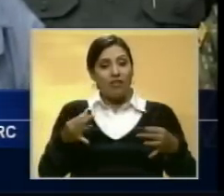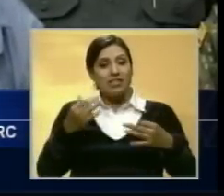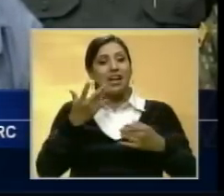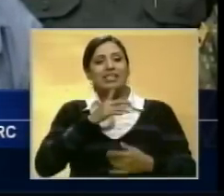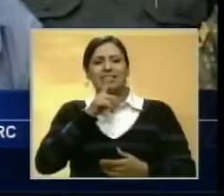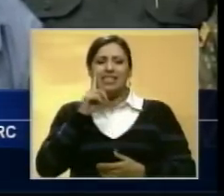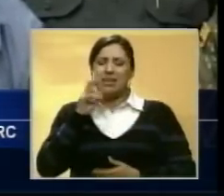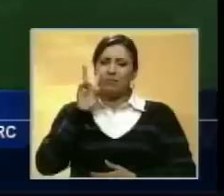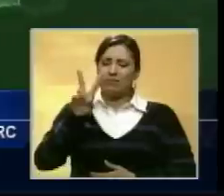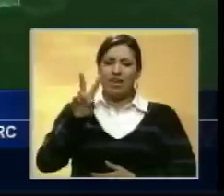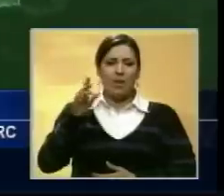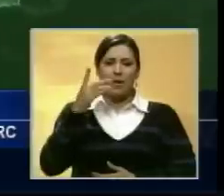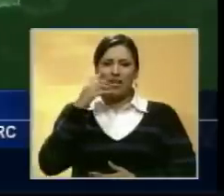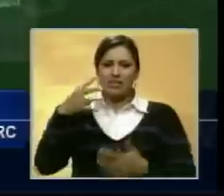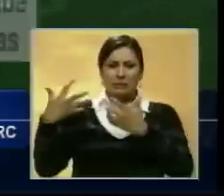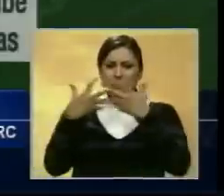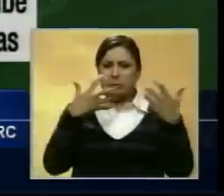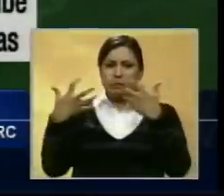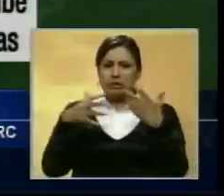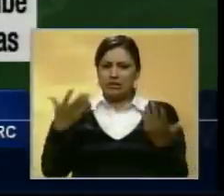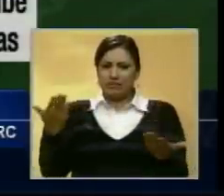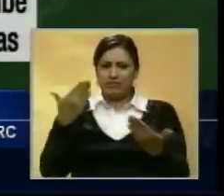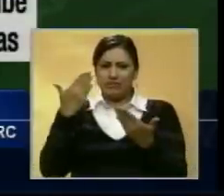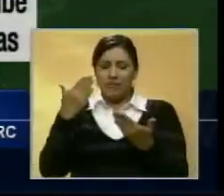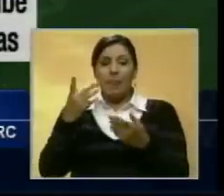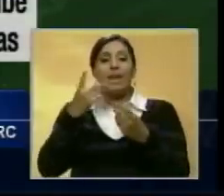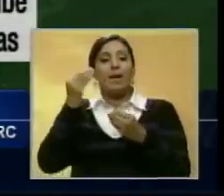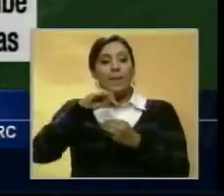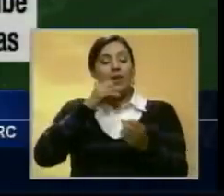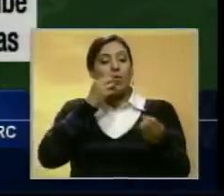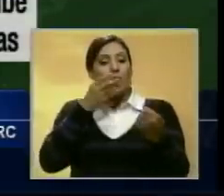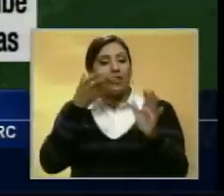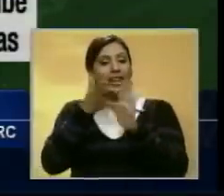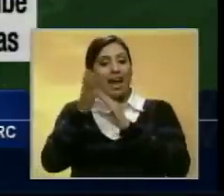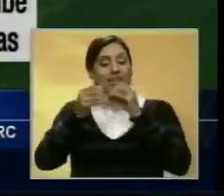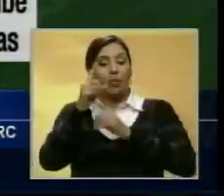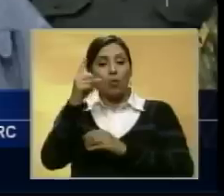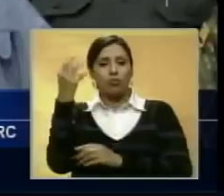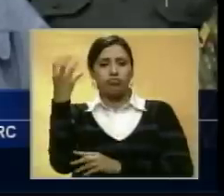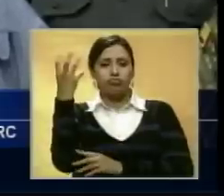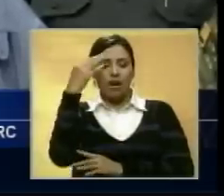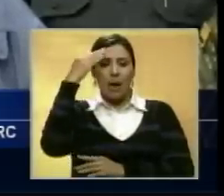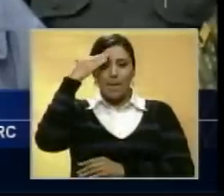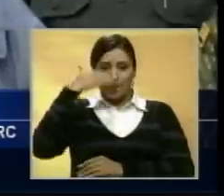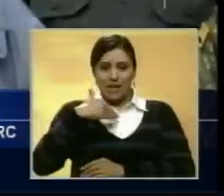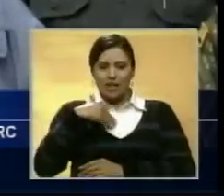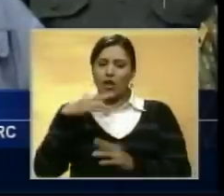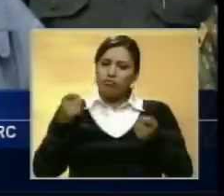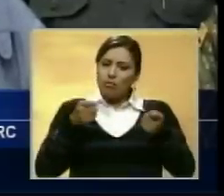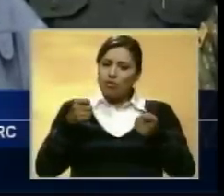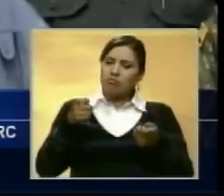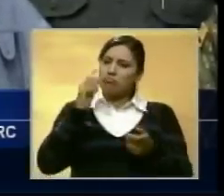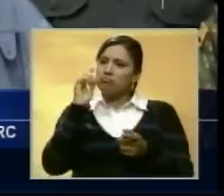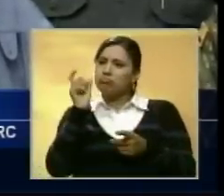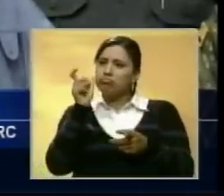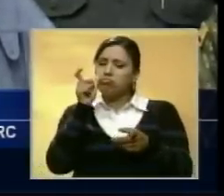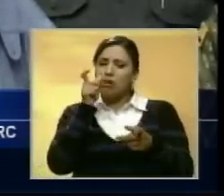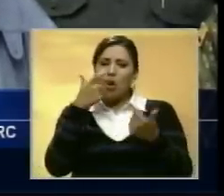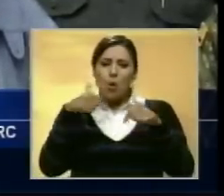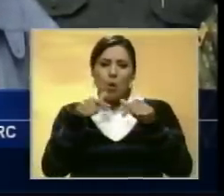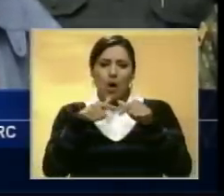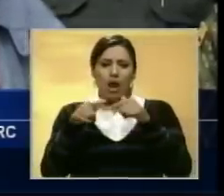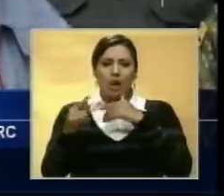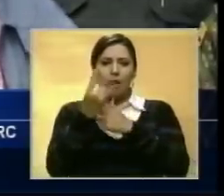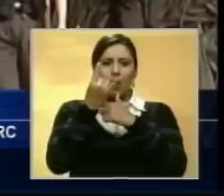al que calificó como un combate de encuentro. Agregó que se produjo cuando una patrulla del ejército que hacía controles territoriales en la zona